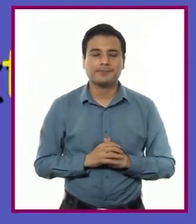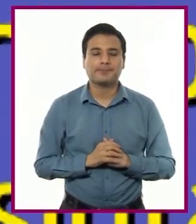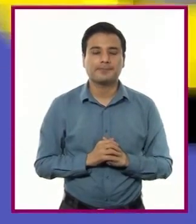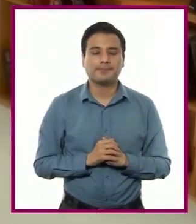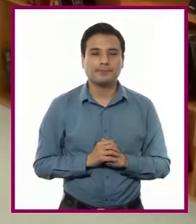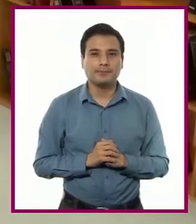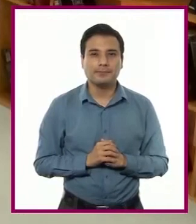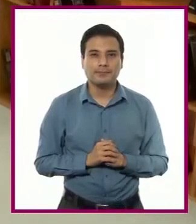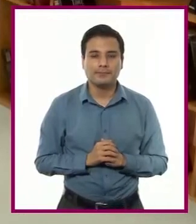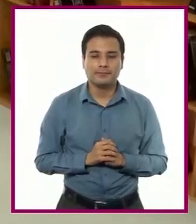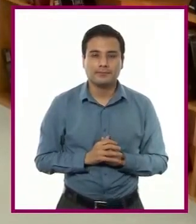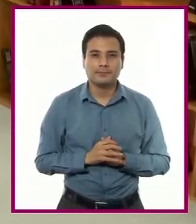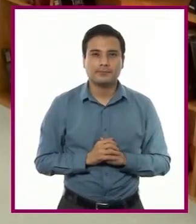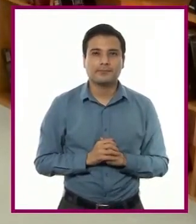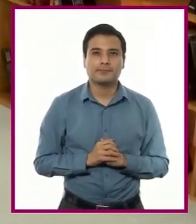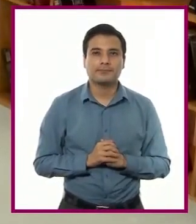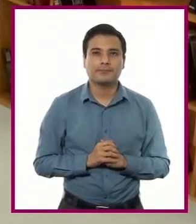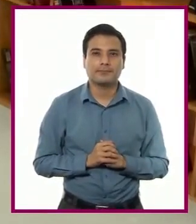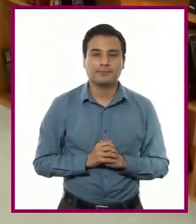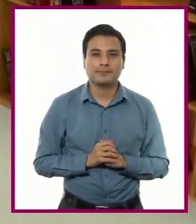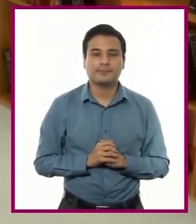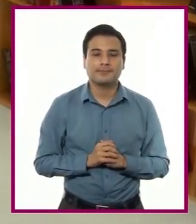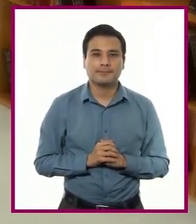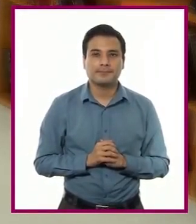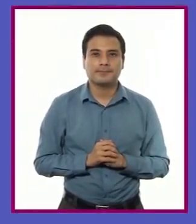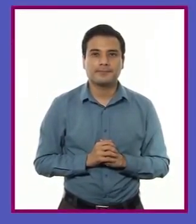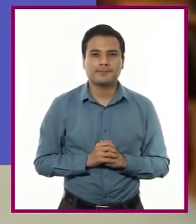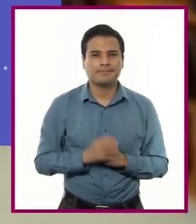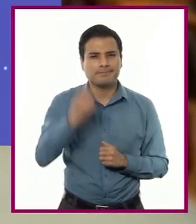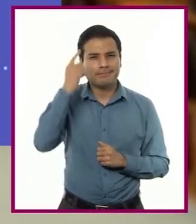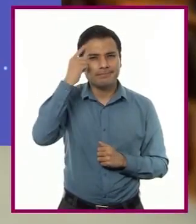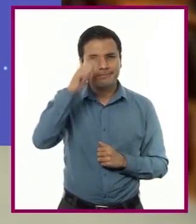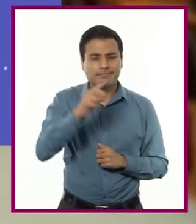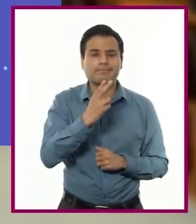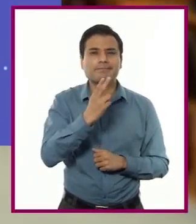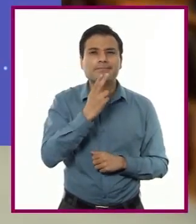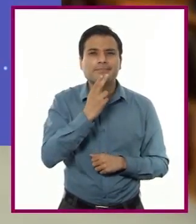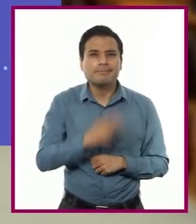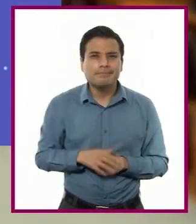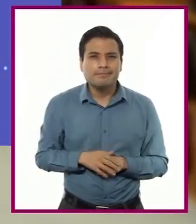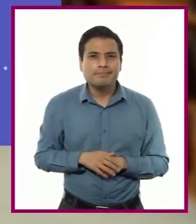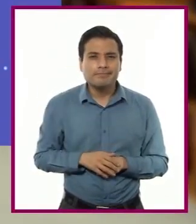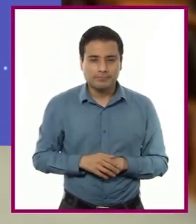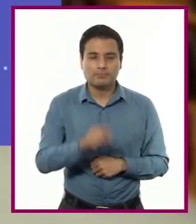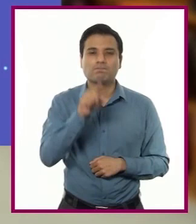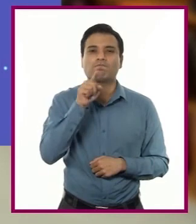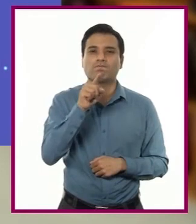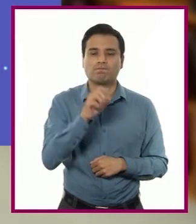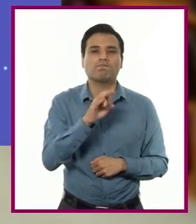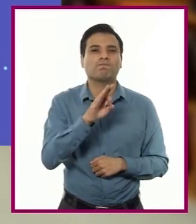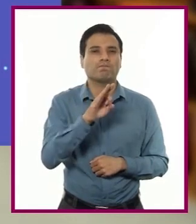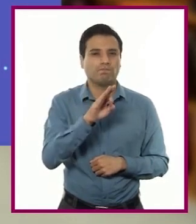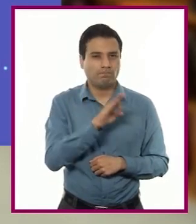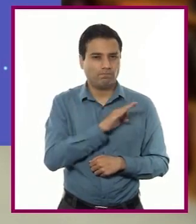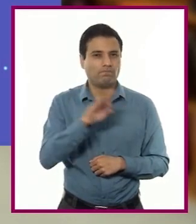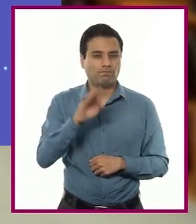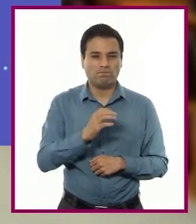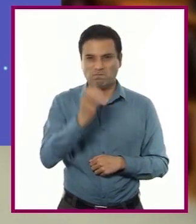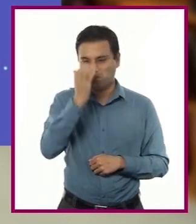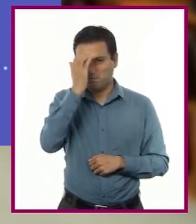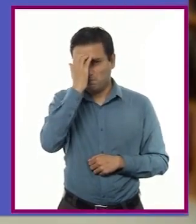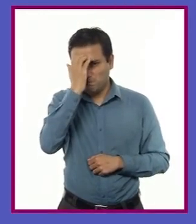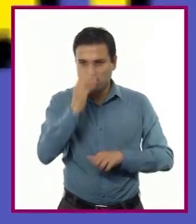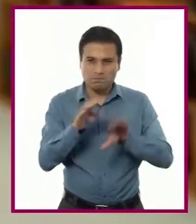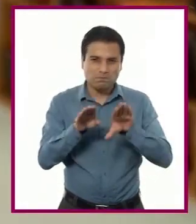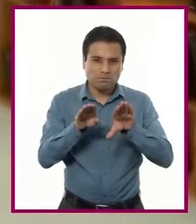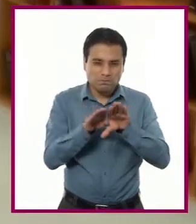y la concordancia sintáctica. Lo anterior para que cuenten con más elementos y podamos identificar y